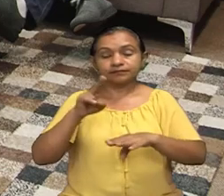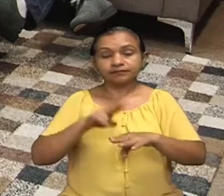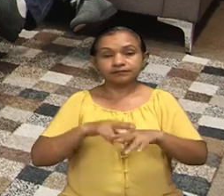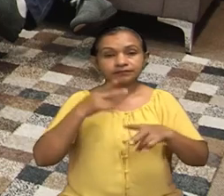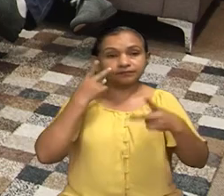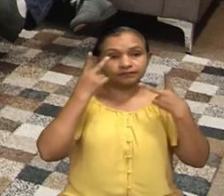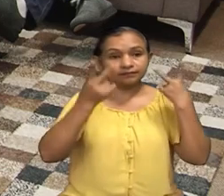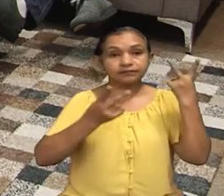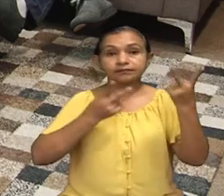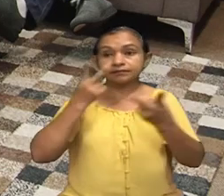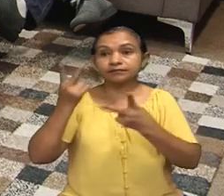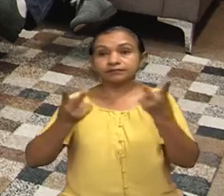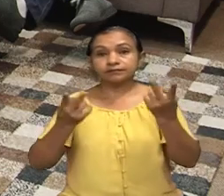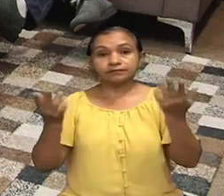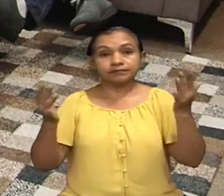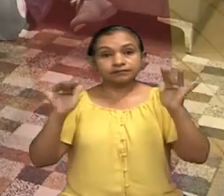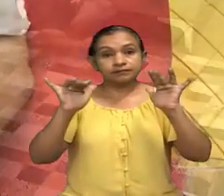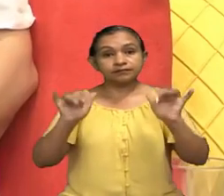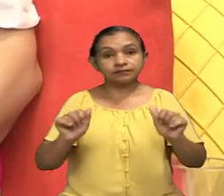y